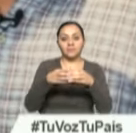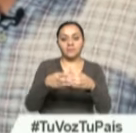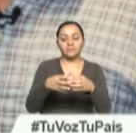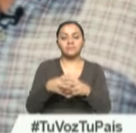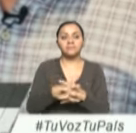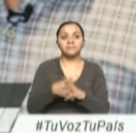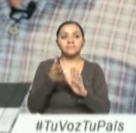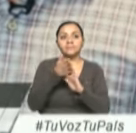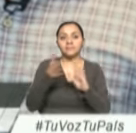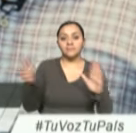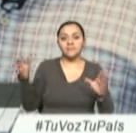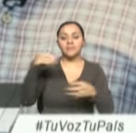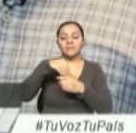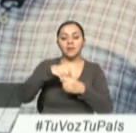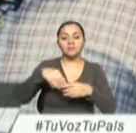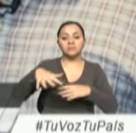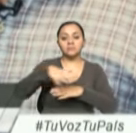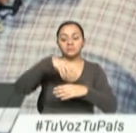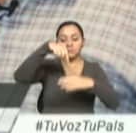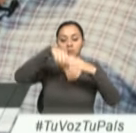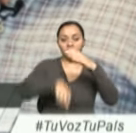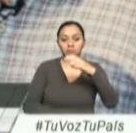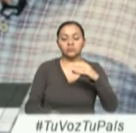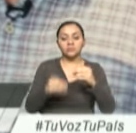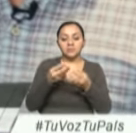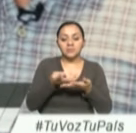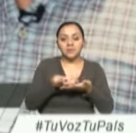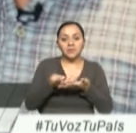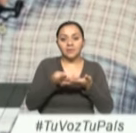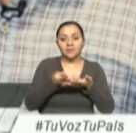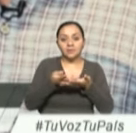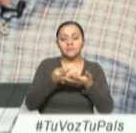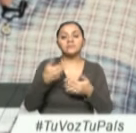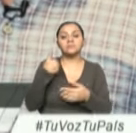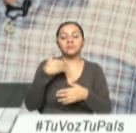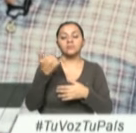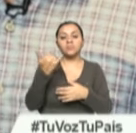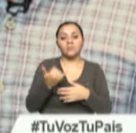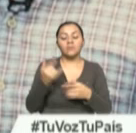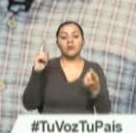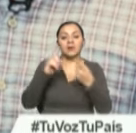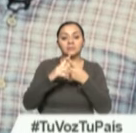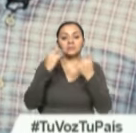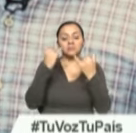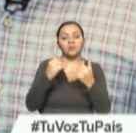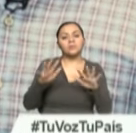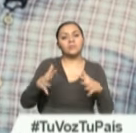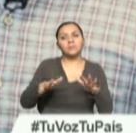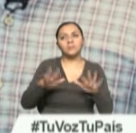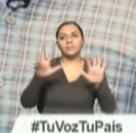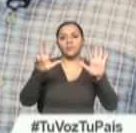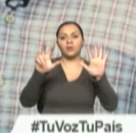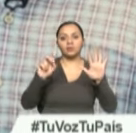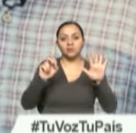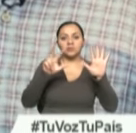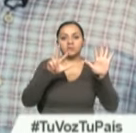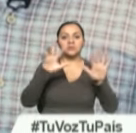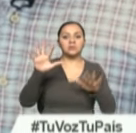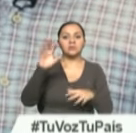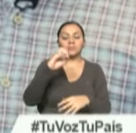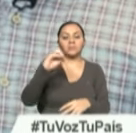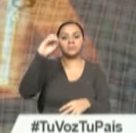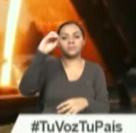tapas de pozos y rejillas que estamos nosotros produciendo este momento nosotros estamos alrededor del